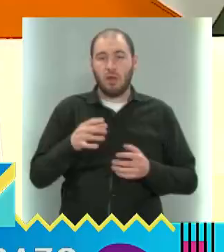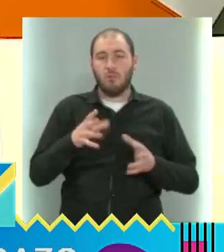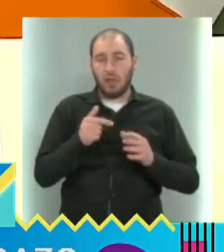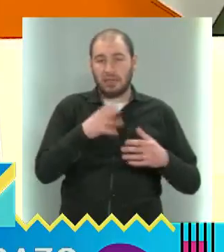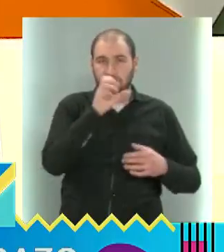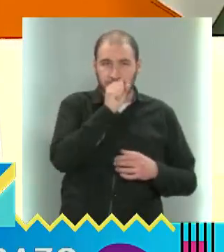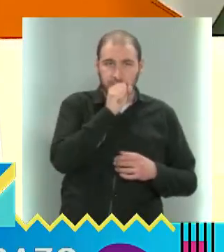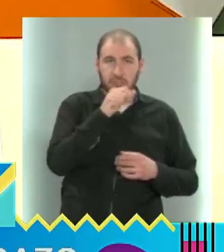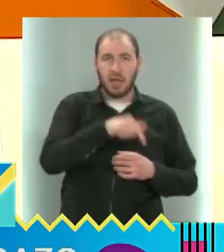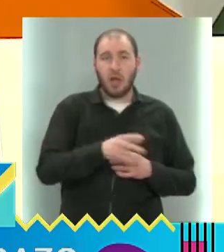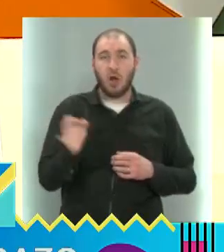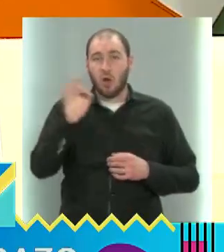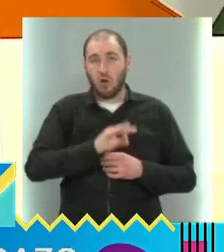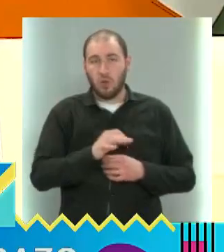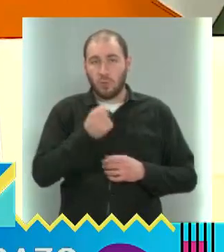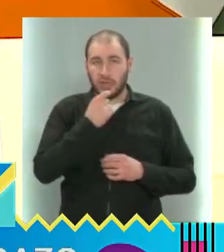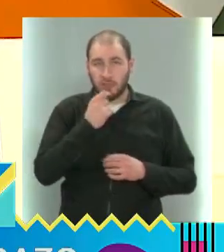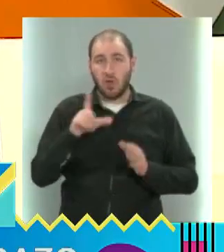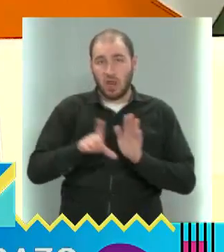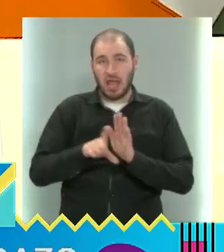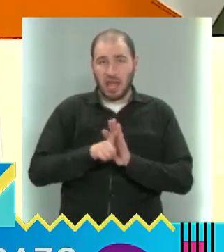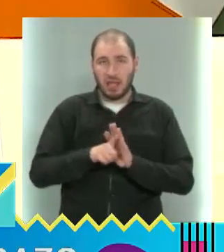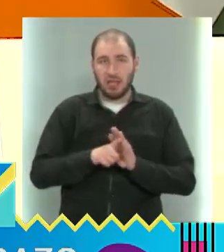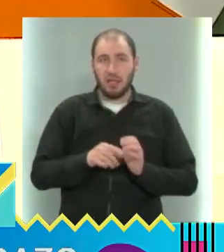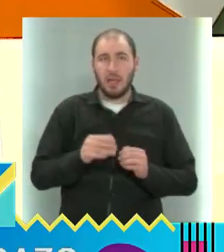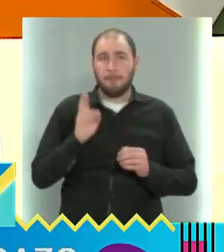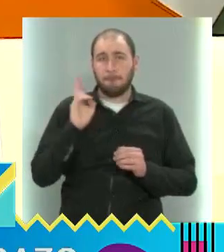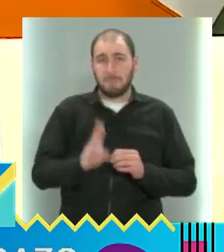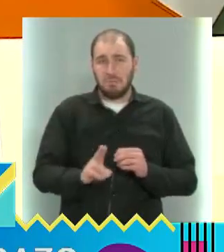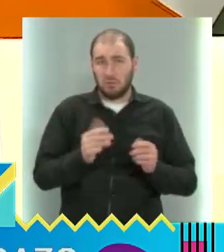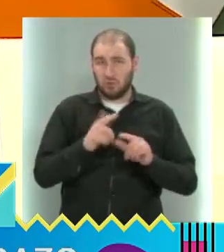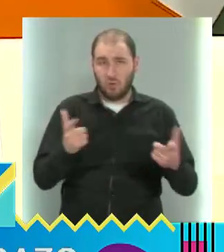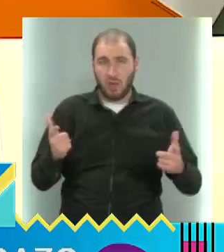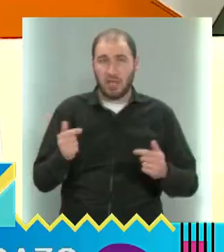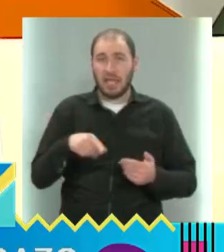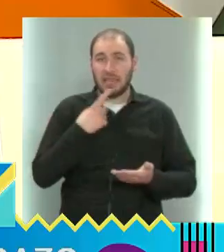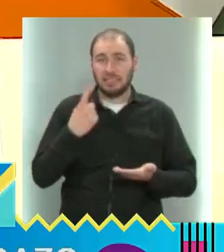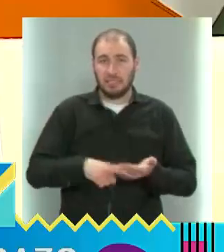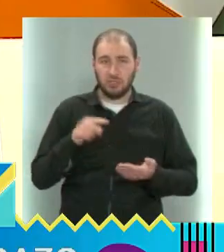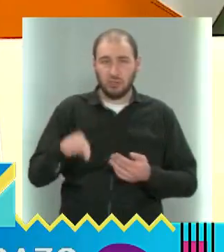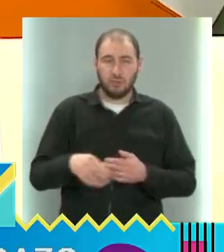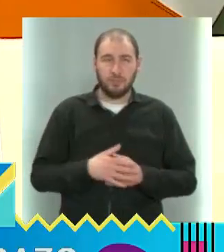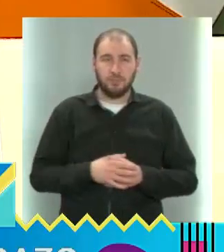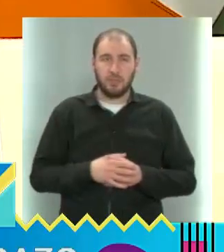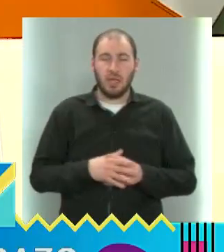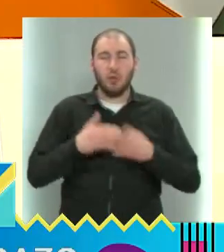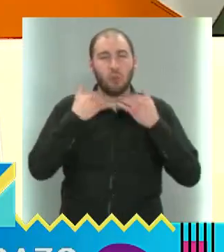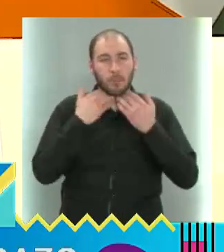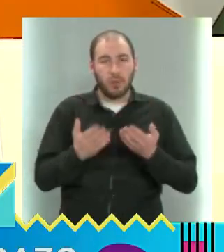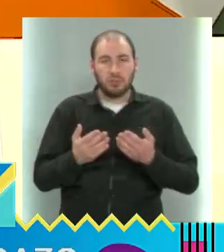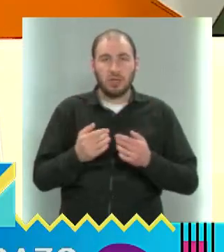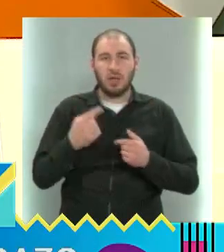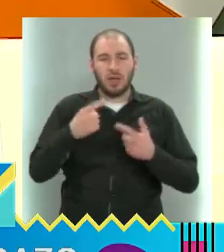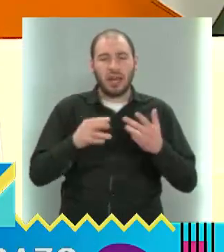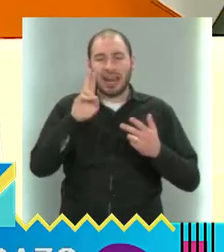de clandestinidad que tenemos o en el caso de que tengamos legalidad, no está pidiendo permiso a nadie, está tomando la decisión, ¿sí? Independientemente de cuáles